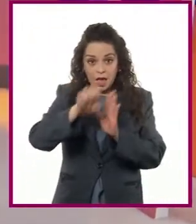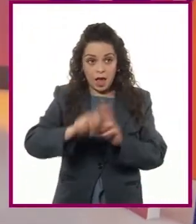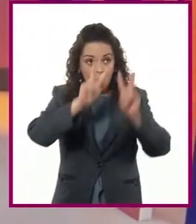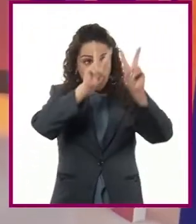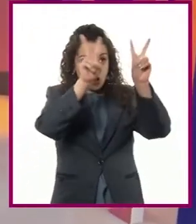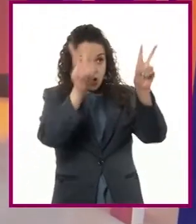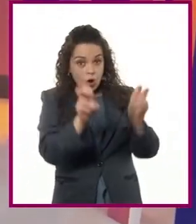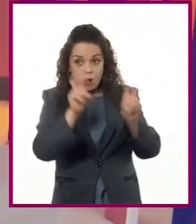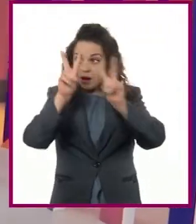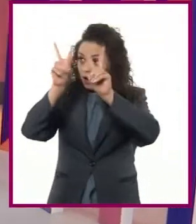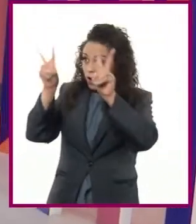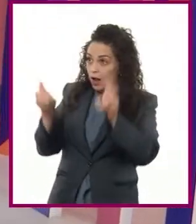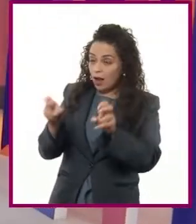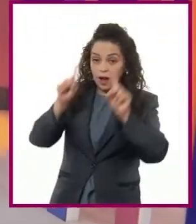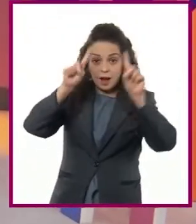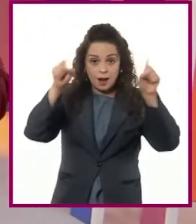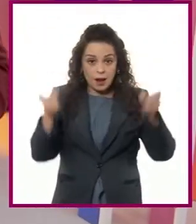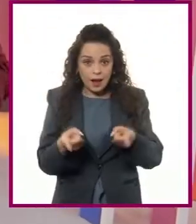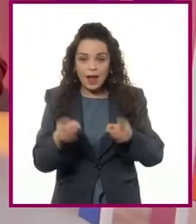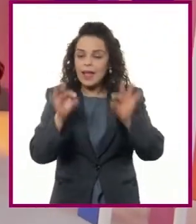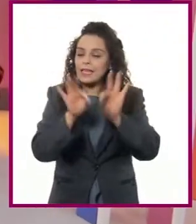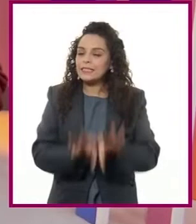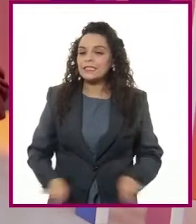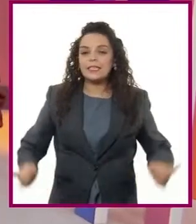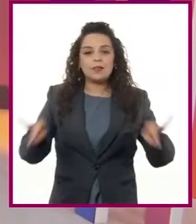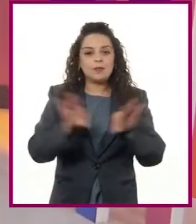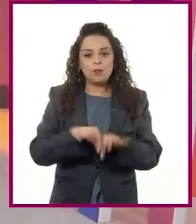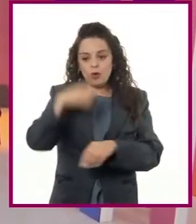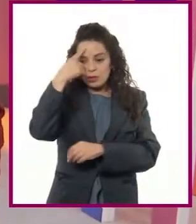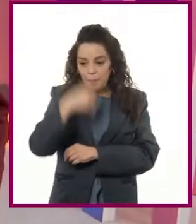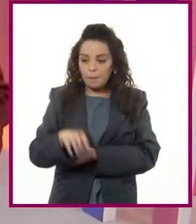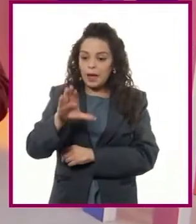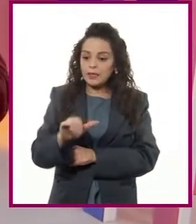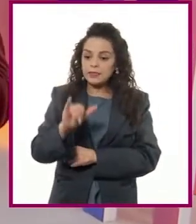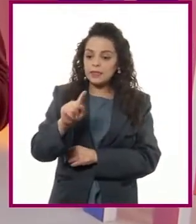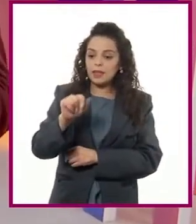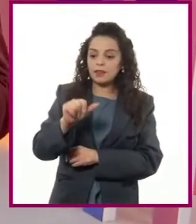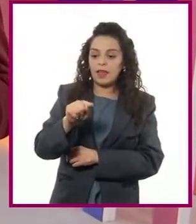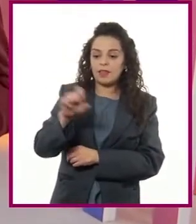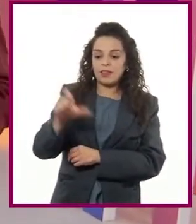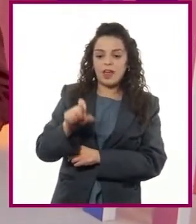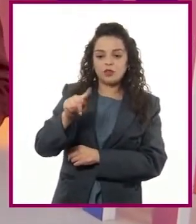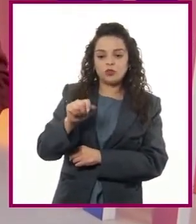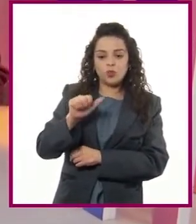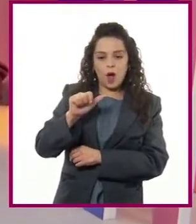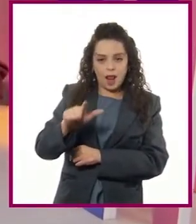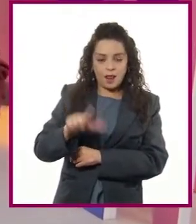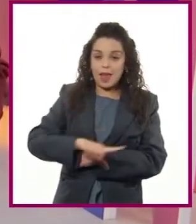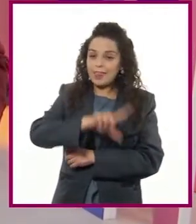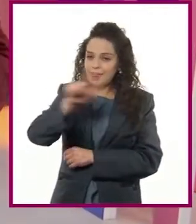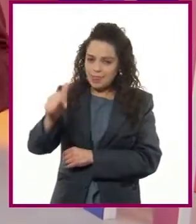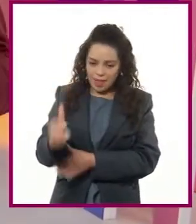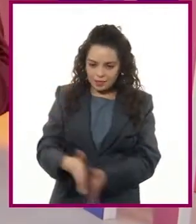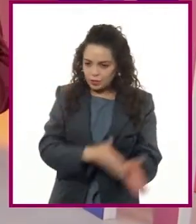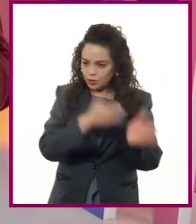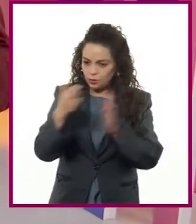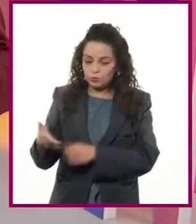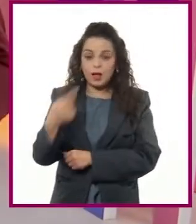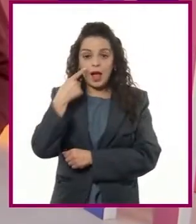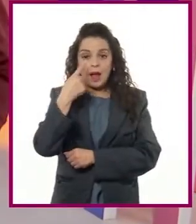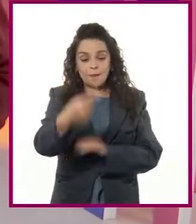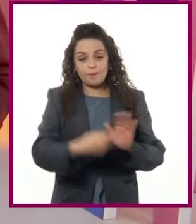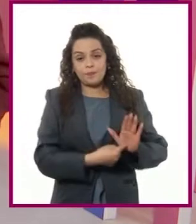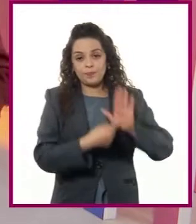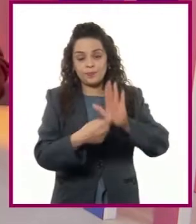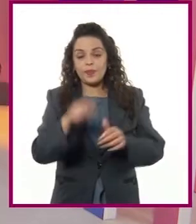los paréntesis son parte esencial de nuestra cita textual. Más adelante, revisaremos la citación y